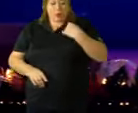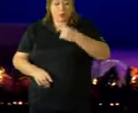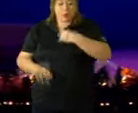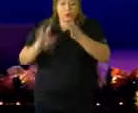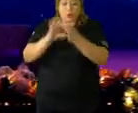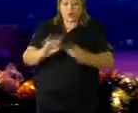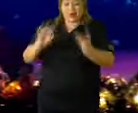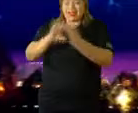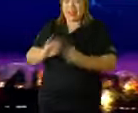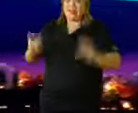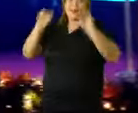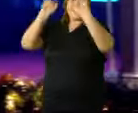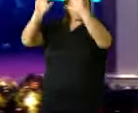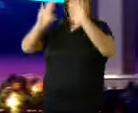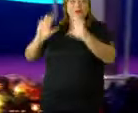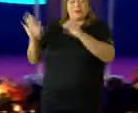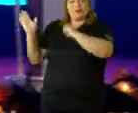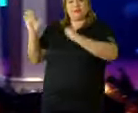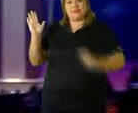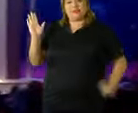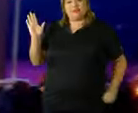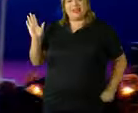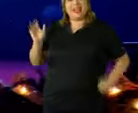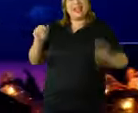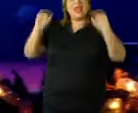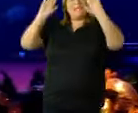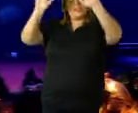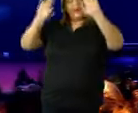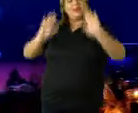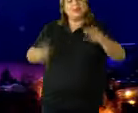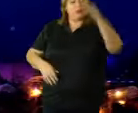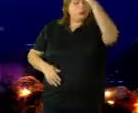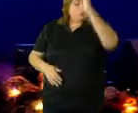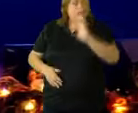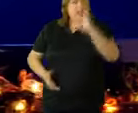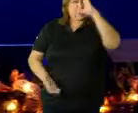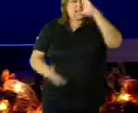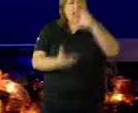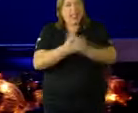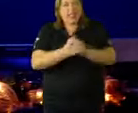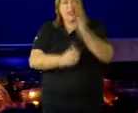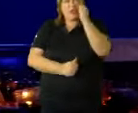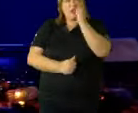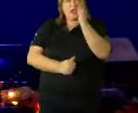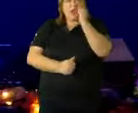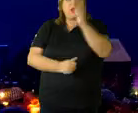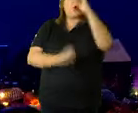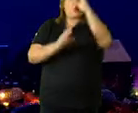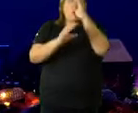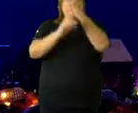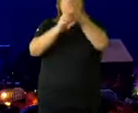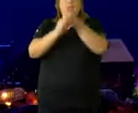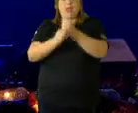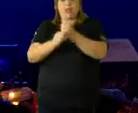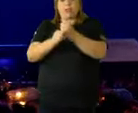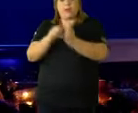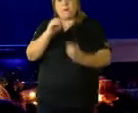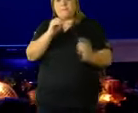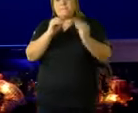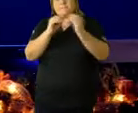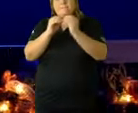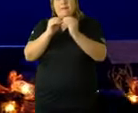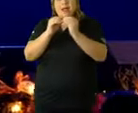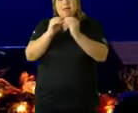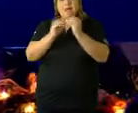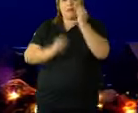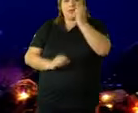del Señor, contando la grandeza del Señor, creyéndole a Dios cada día, confiando en Él más. Cada día que